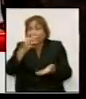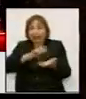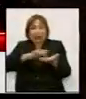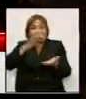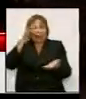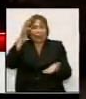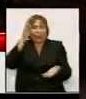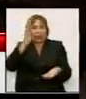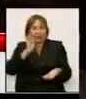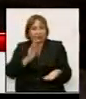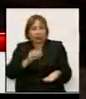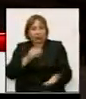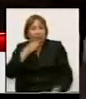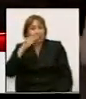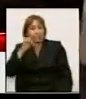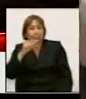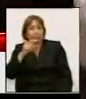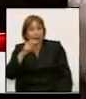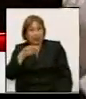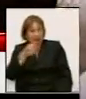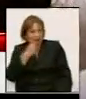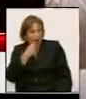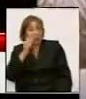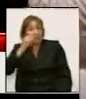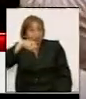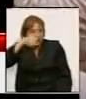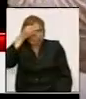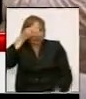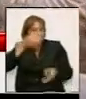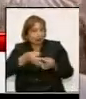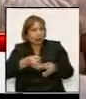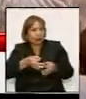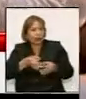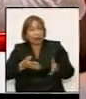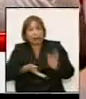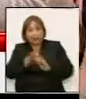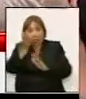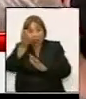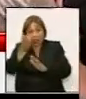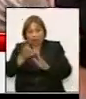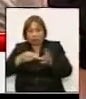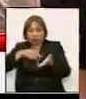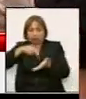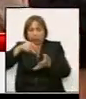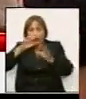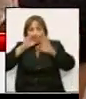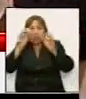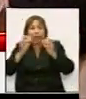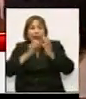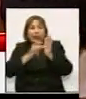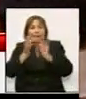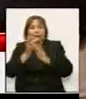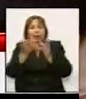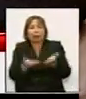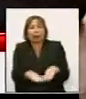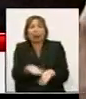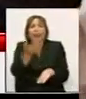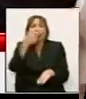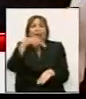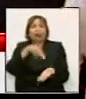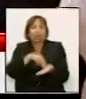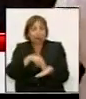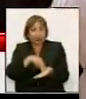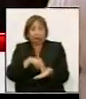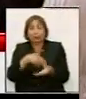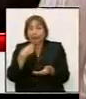Dios. Y Marta responde, sí, creo. Van al sepulcro y Cristo lo resucita.